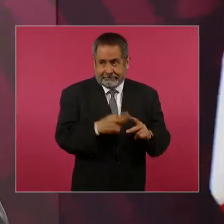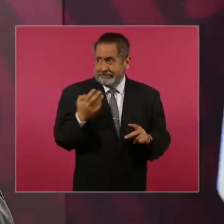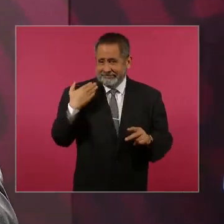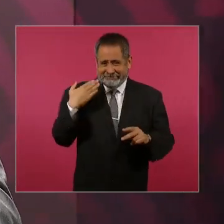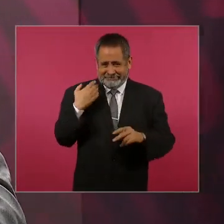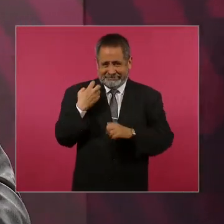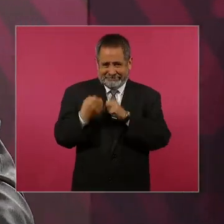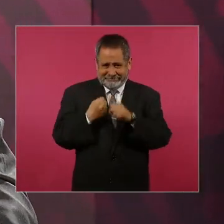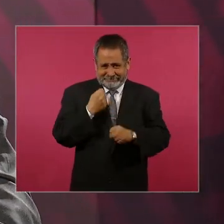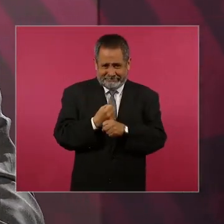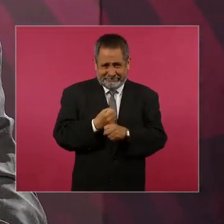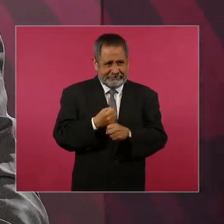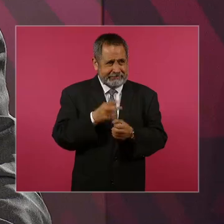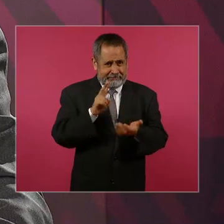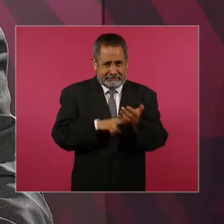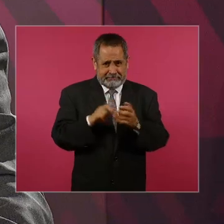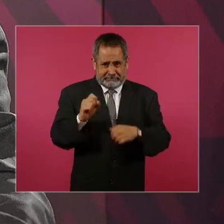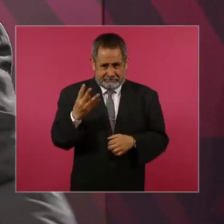año